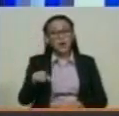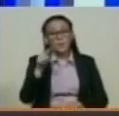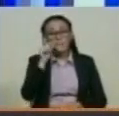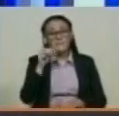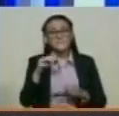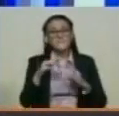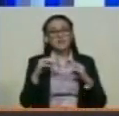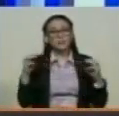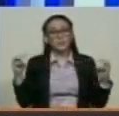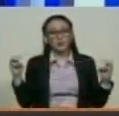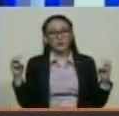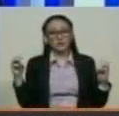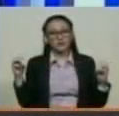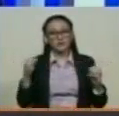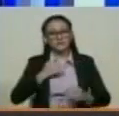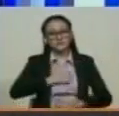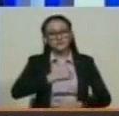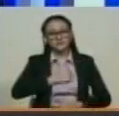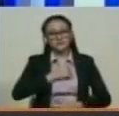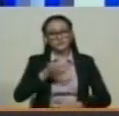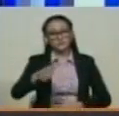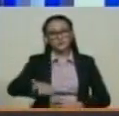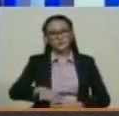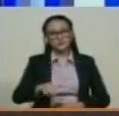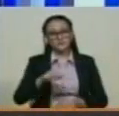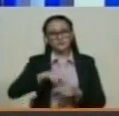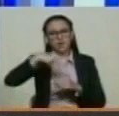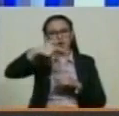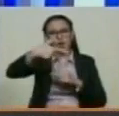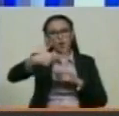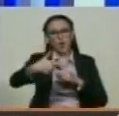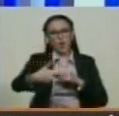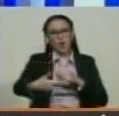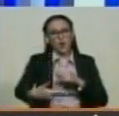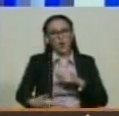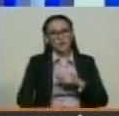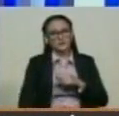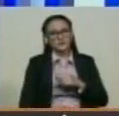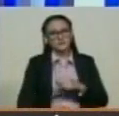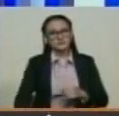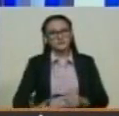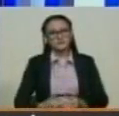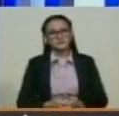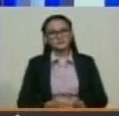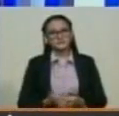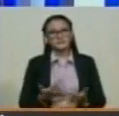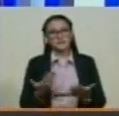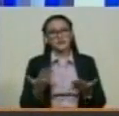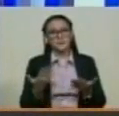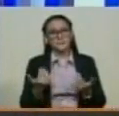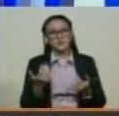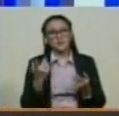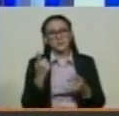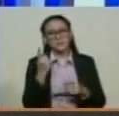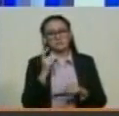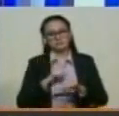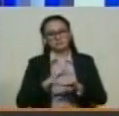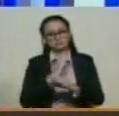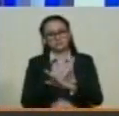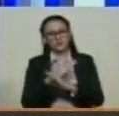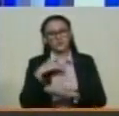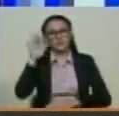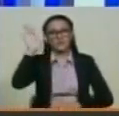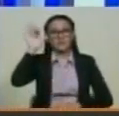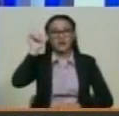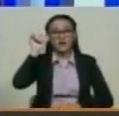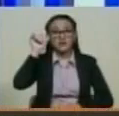esta lamentable muerte. Se había lanzado al vacío en momentos que había pedido un momento para ir al baño.